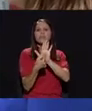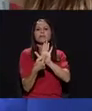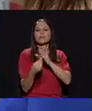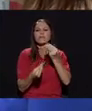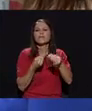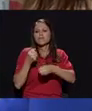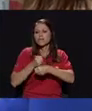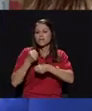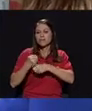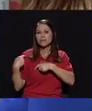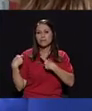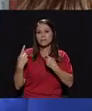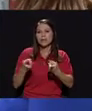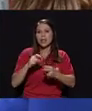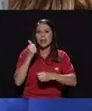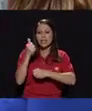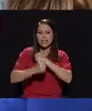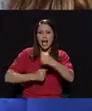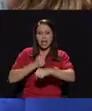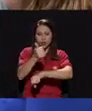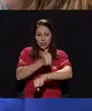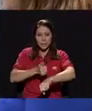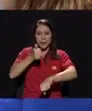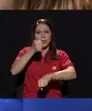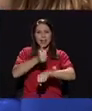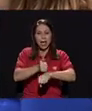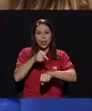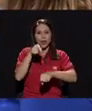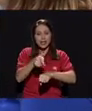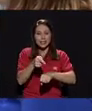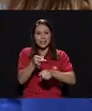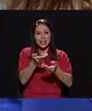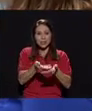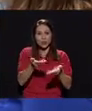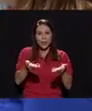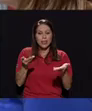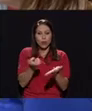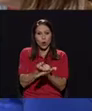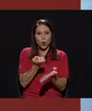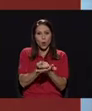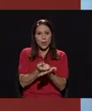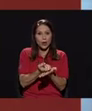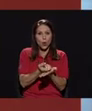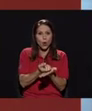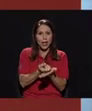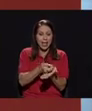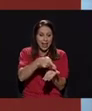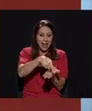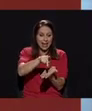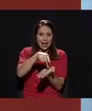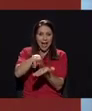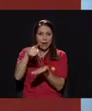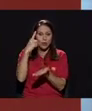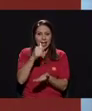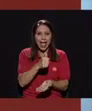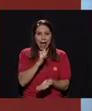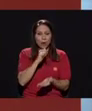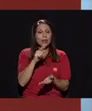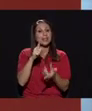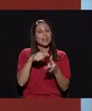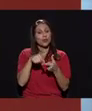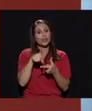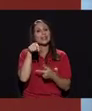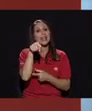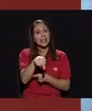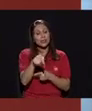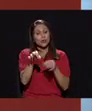10 años que tiene de estar implementado este instrumento económico, el canon de aguas. Entonces,